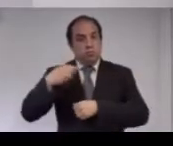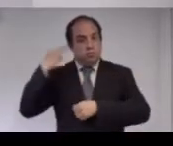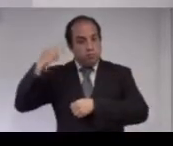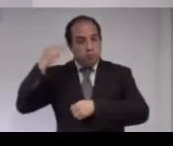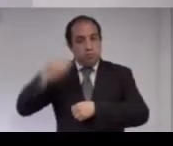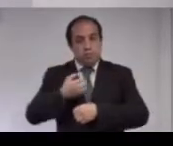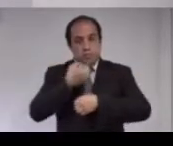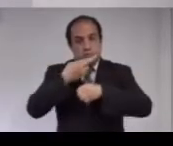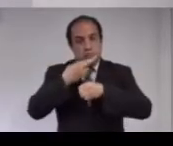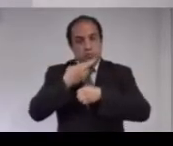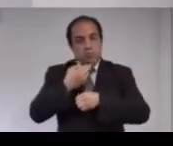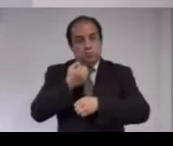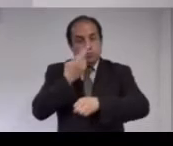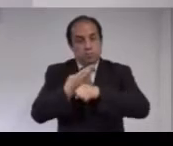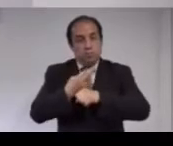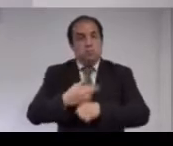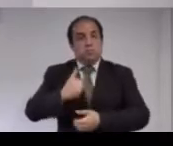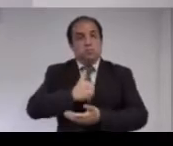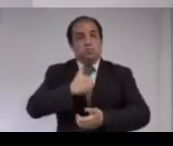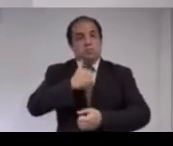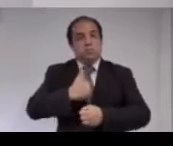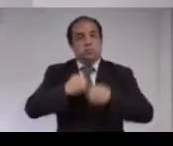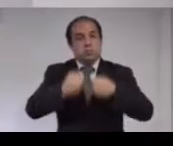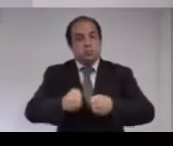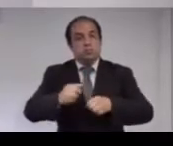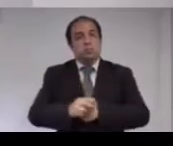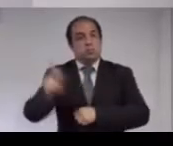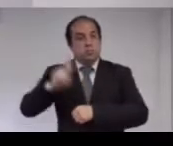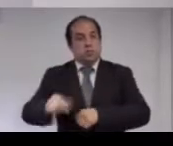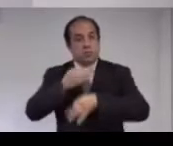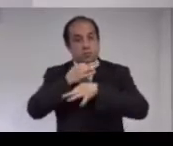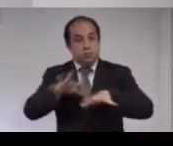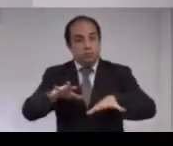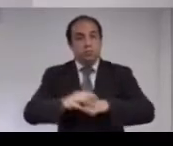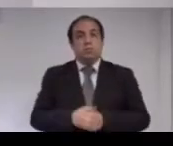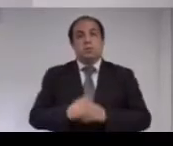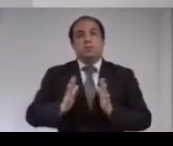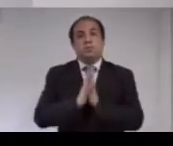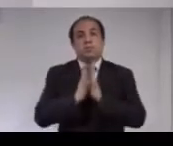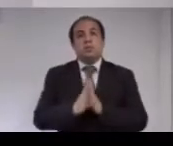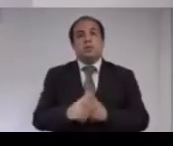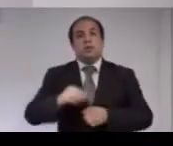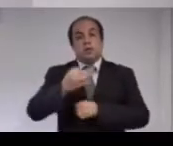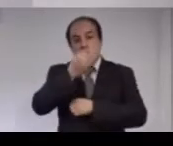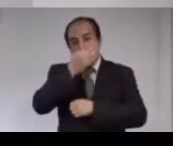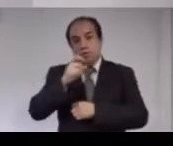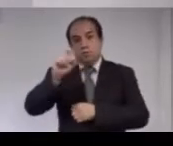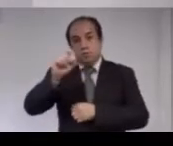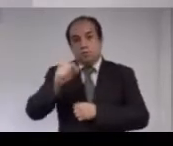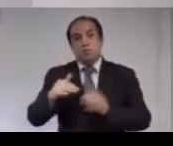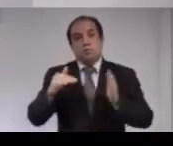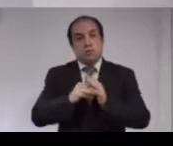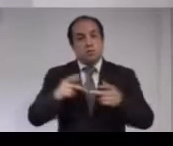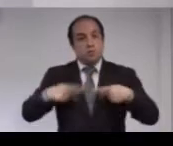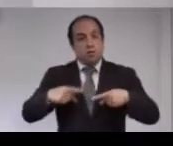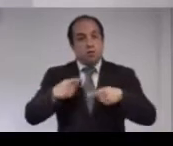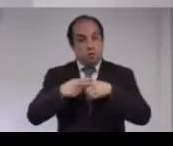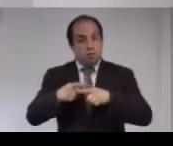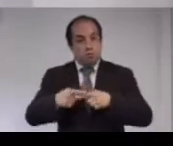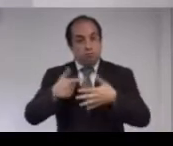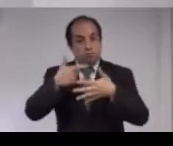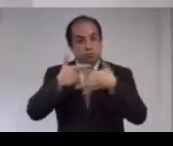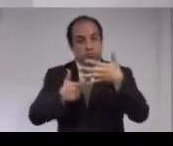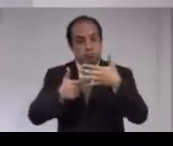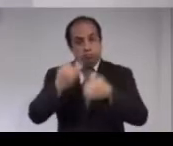la Secretaría de Seguridad Ciudadana informa. Participaron cerca de 20.000 personas en distintos momentos de